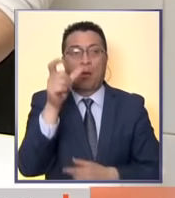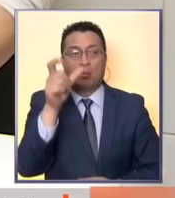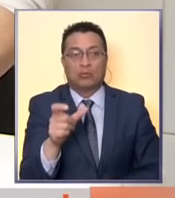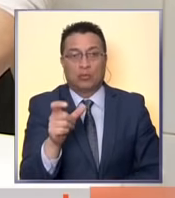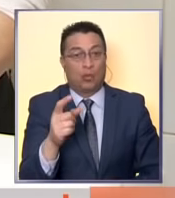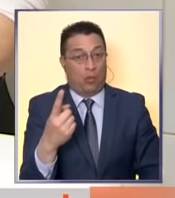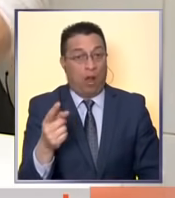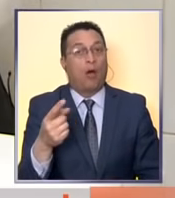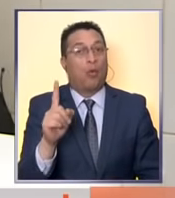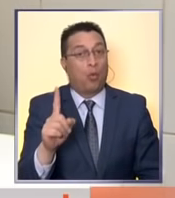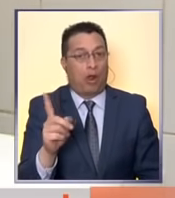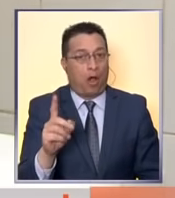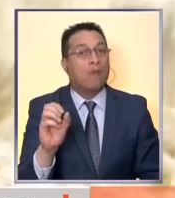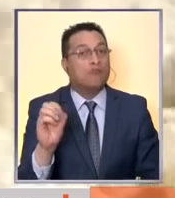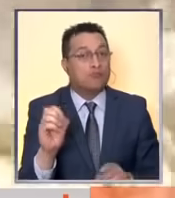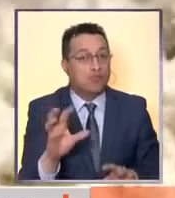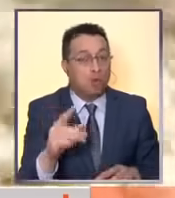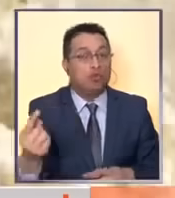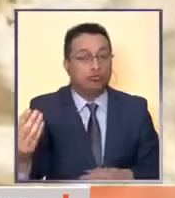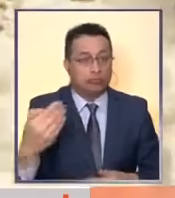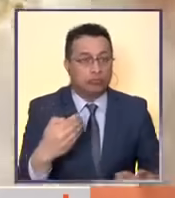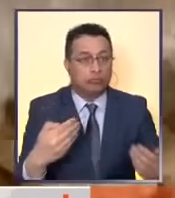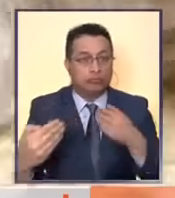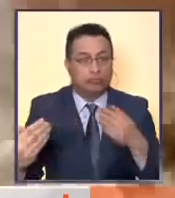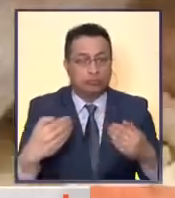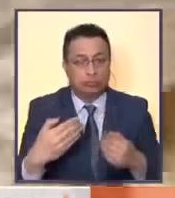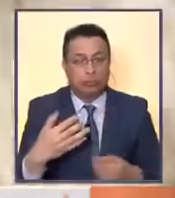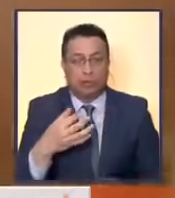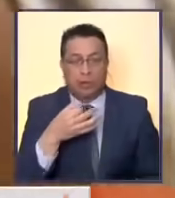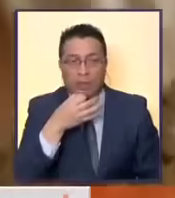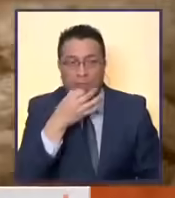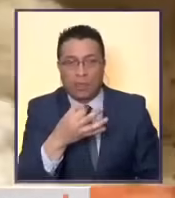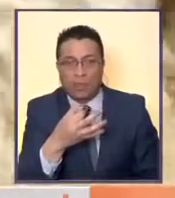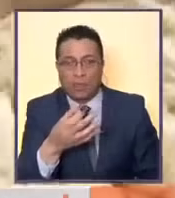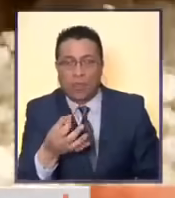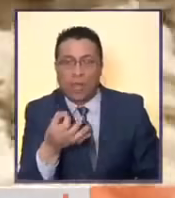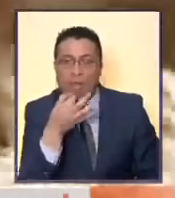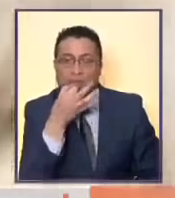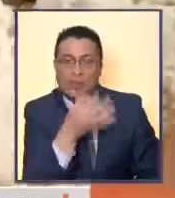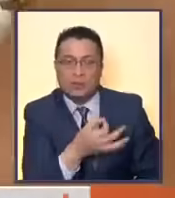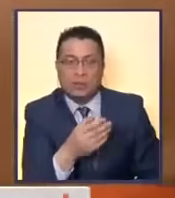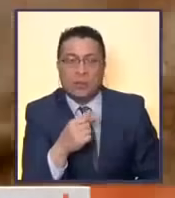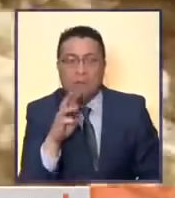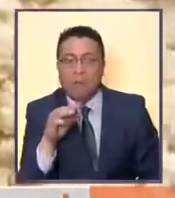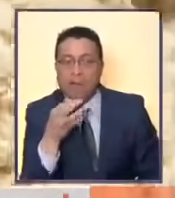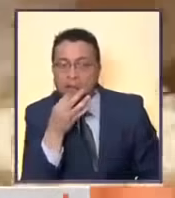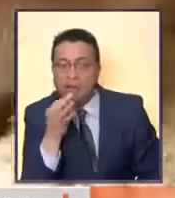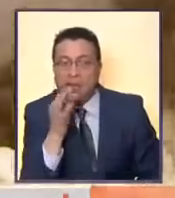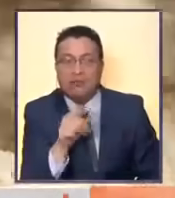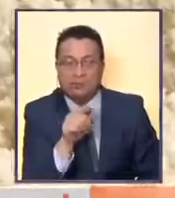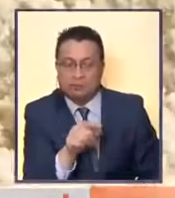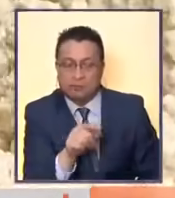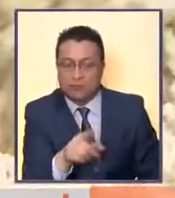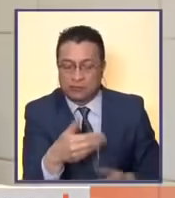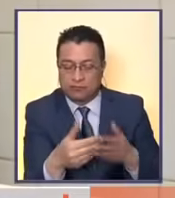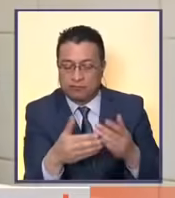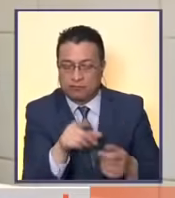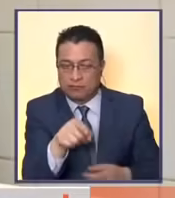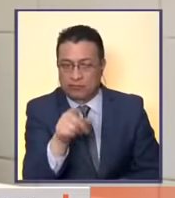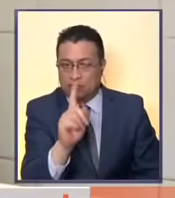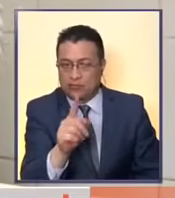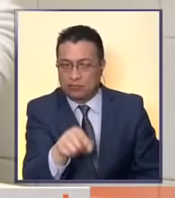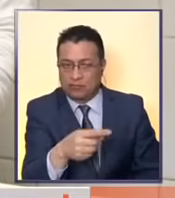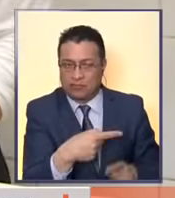un cliente, sino que varios clientes, y fue, le dijo a mi mami, esas empanadas no son tuyas, Rosalía.